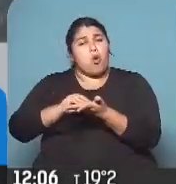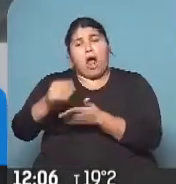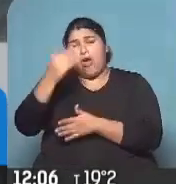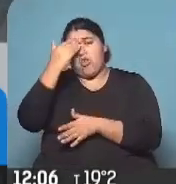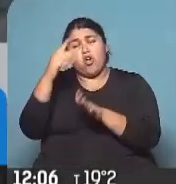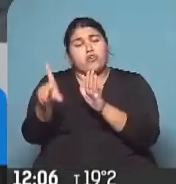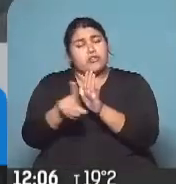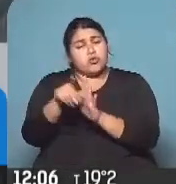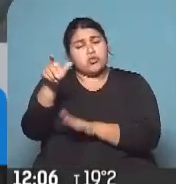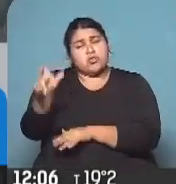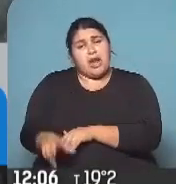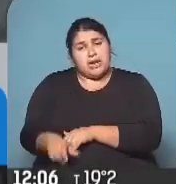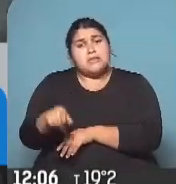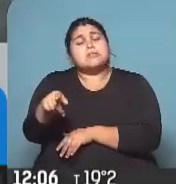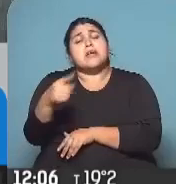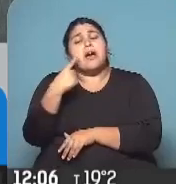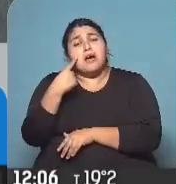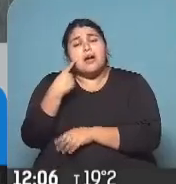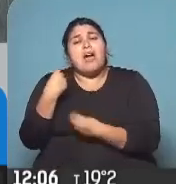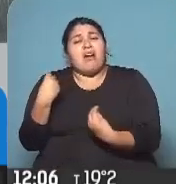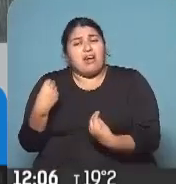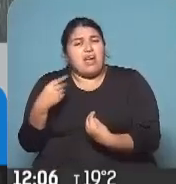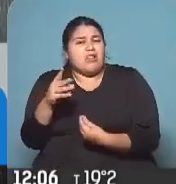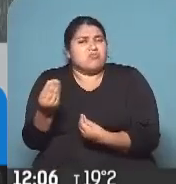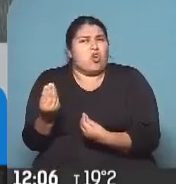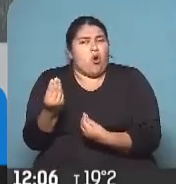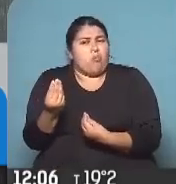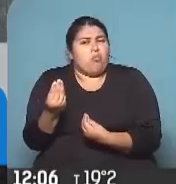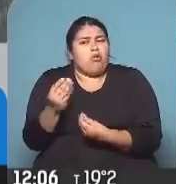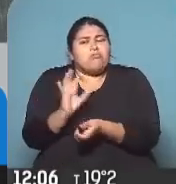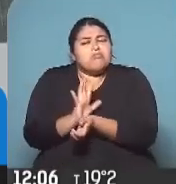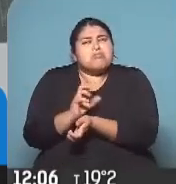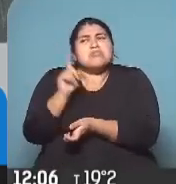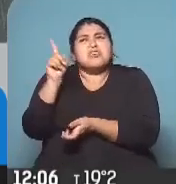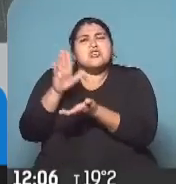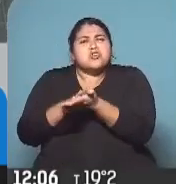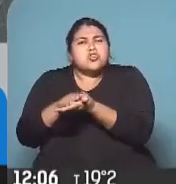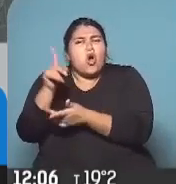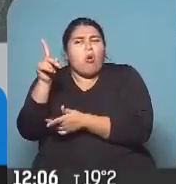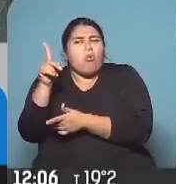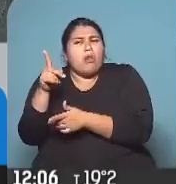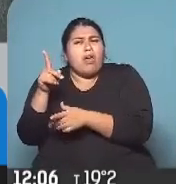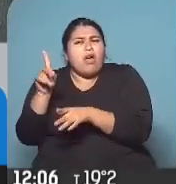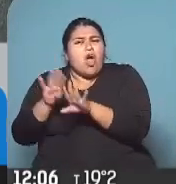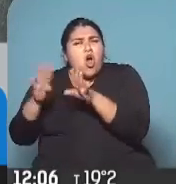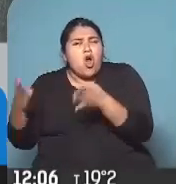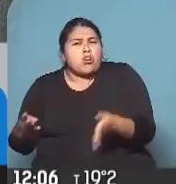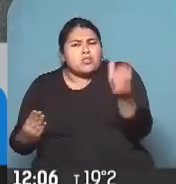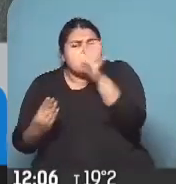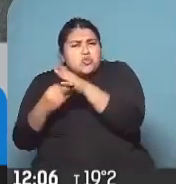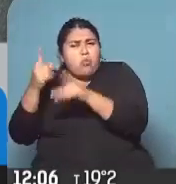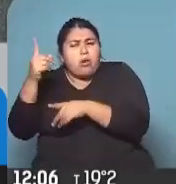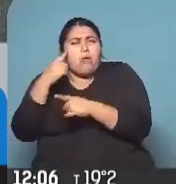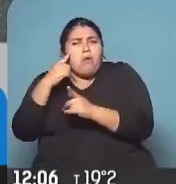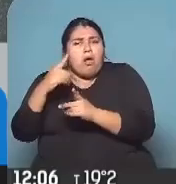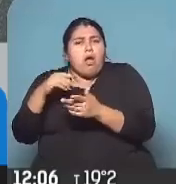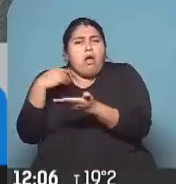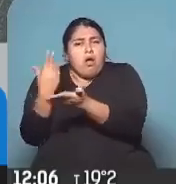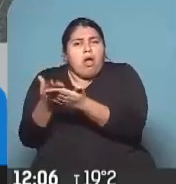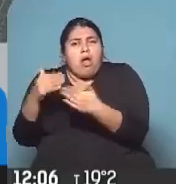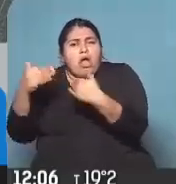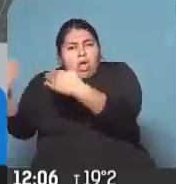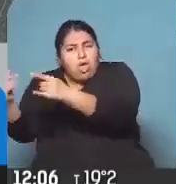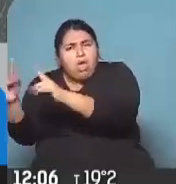impresión ha tenido por esta marcha y contramarcha que se dice de la Corte Suprema de Justicia en relación a tomar el expediente, luego 24 horas